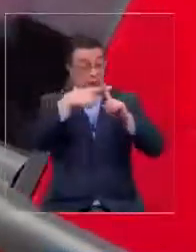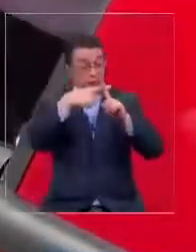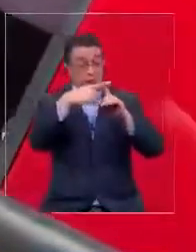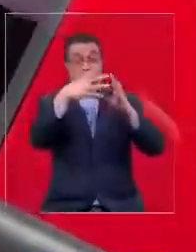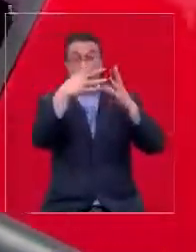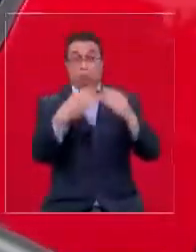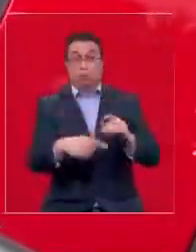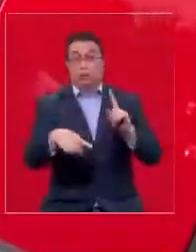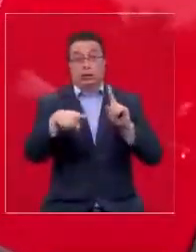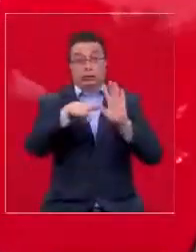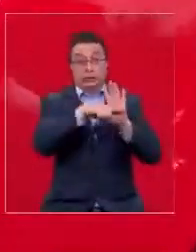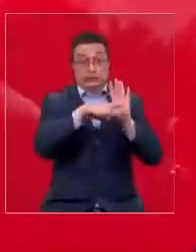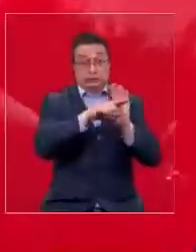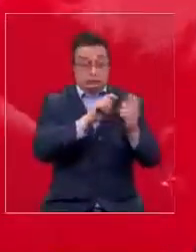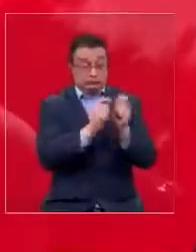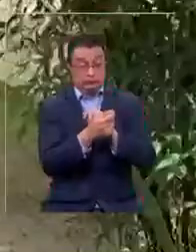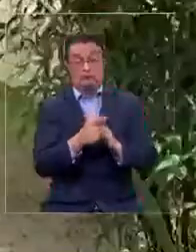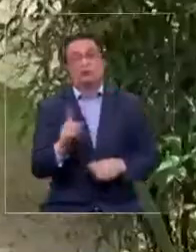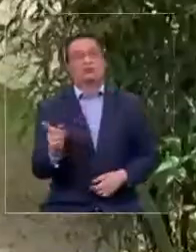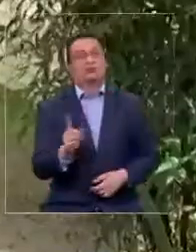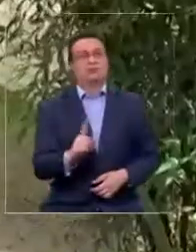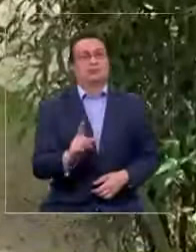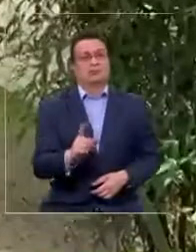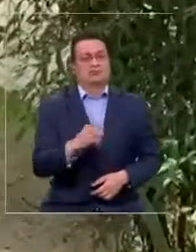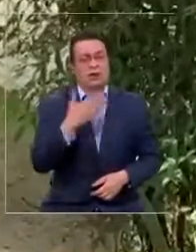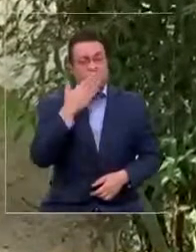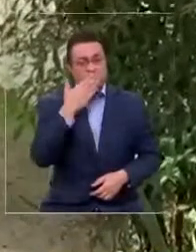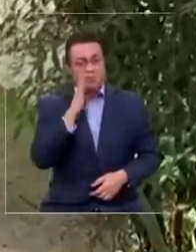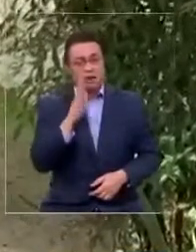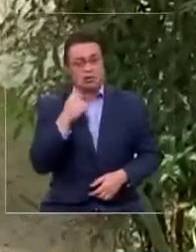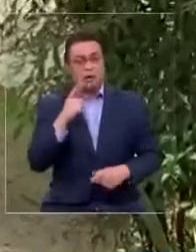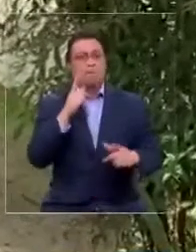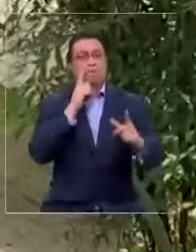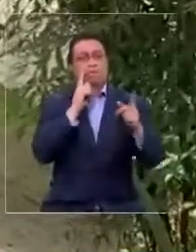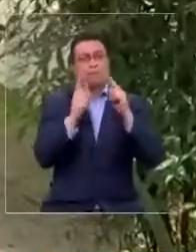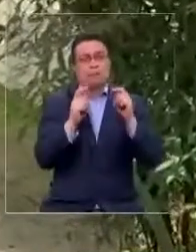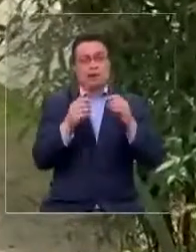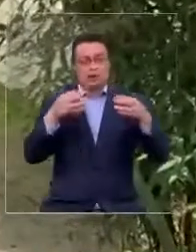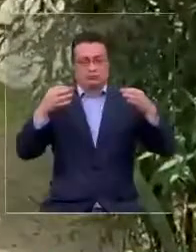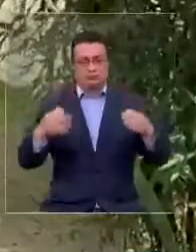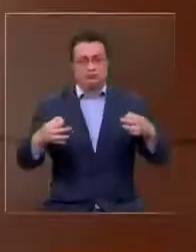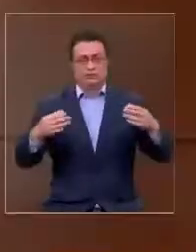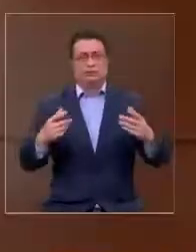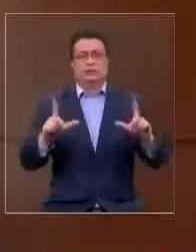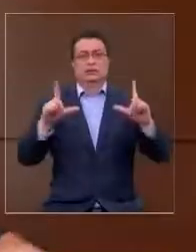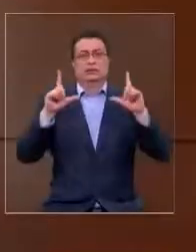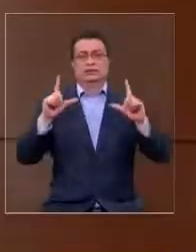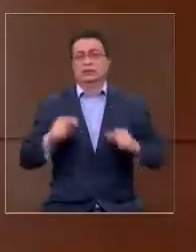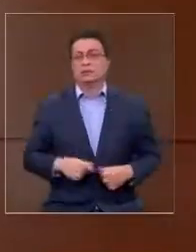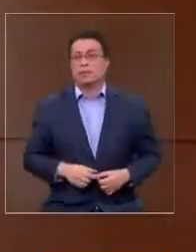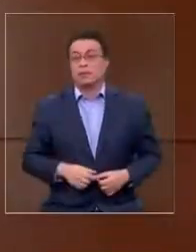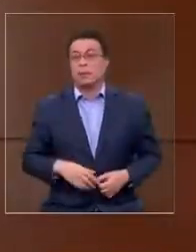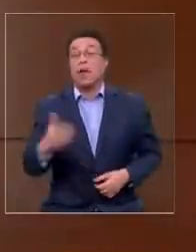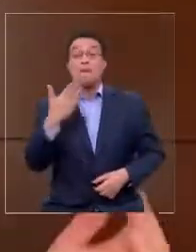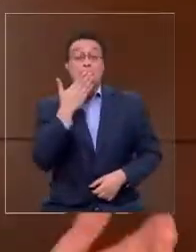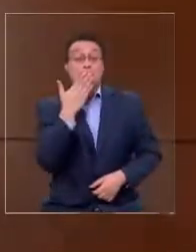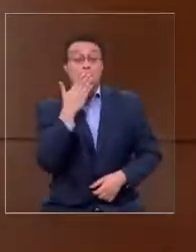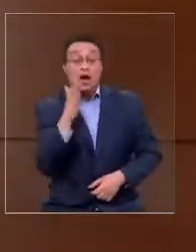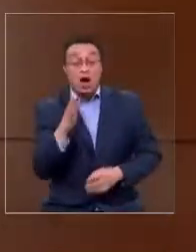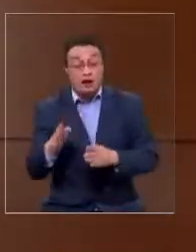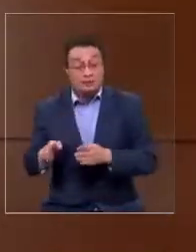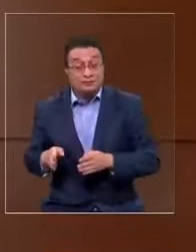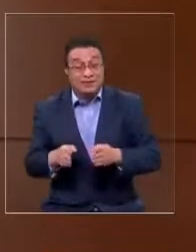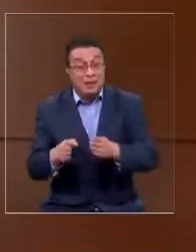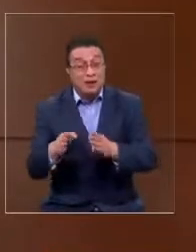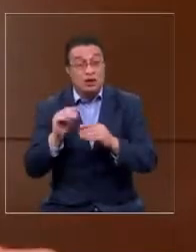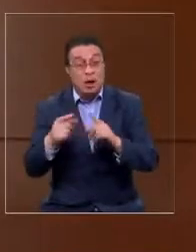de 2 meses de la elección me parece que solo contribuye a poner en riesgo nuestra institucionalidad. Creo que la mejor alternativa para asegurar